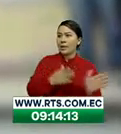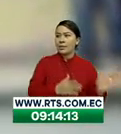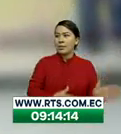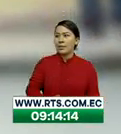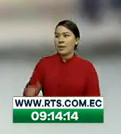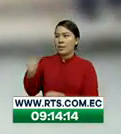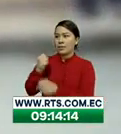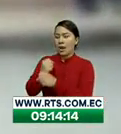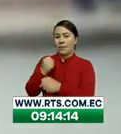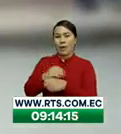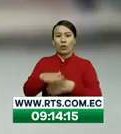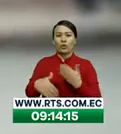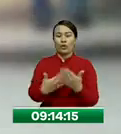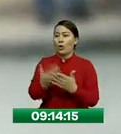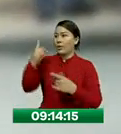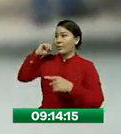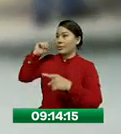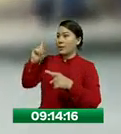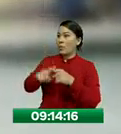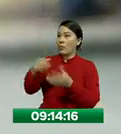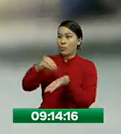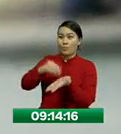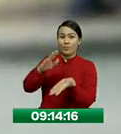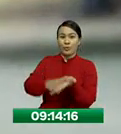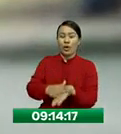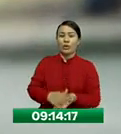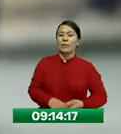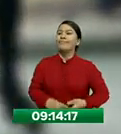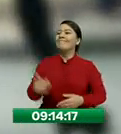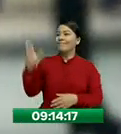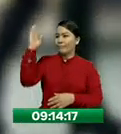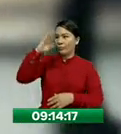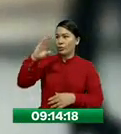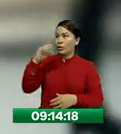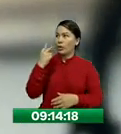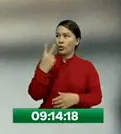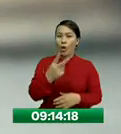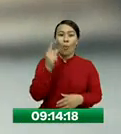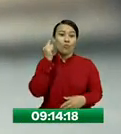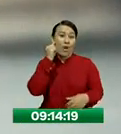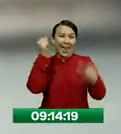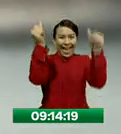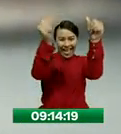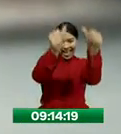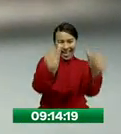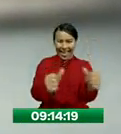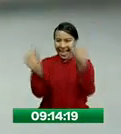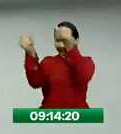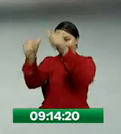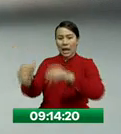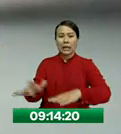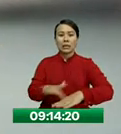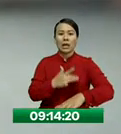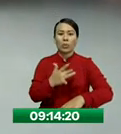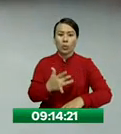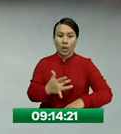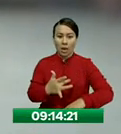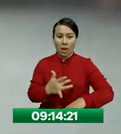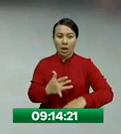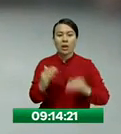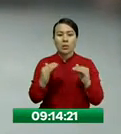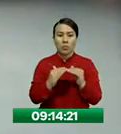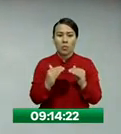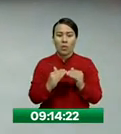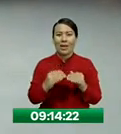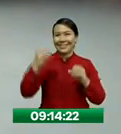Planificación y Ordenamiento Territorial, al parecer, contrataron 2 mujeres para que los homenajeados disfrutaran del espectáculo